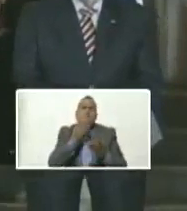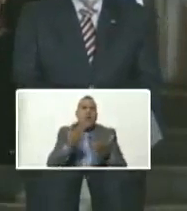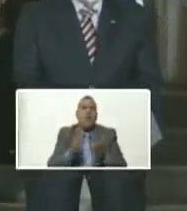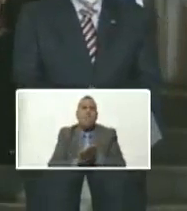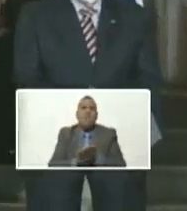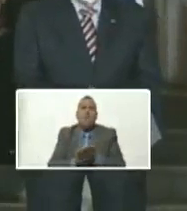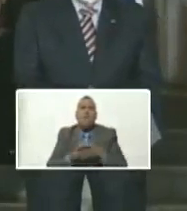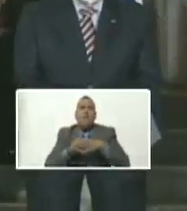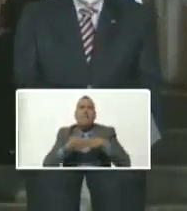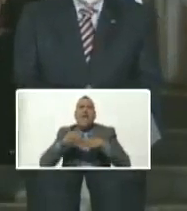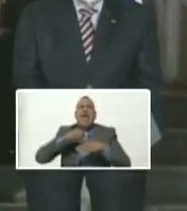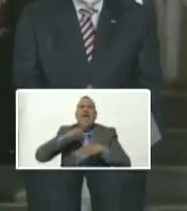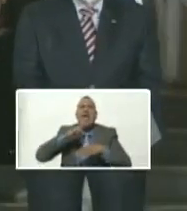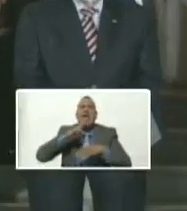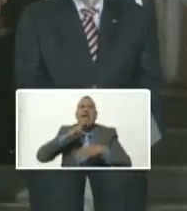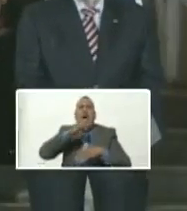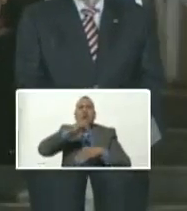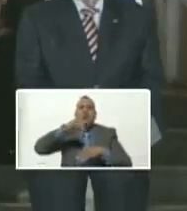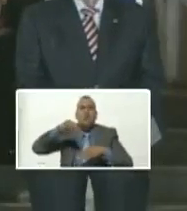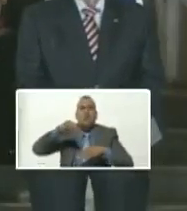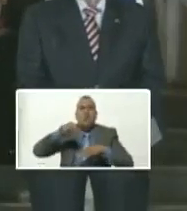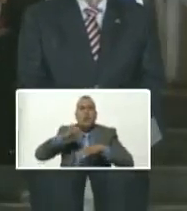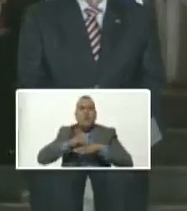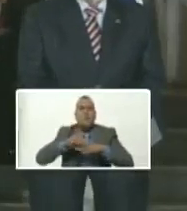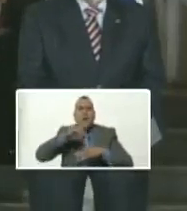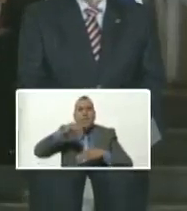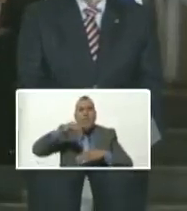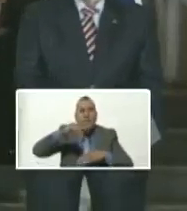ejemplo, para garantizarle